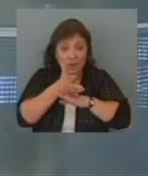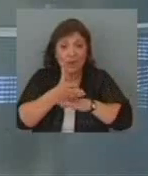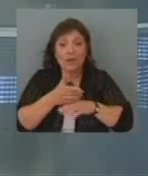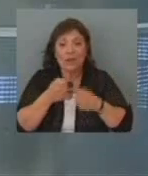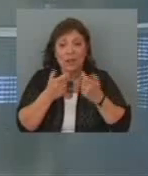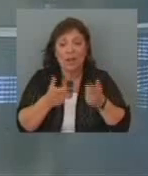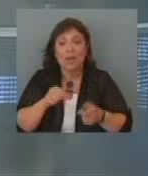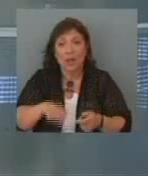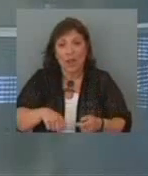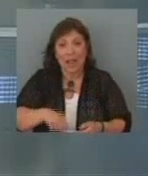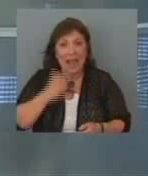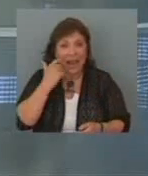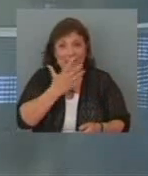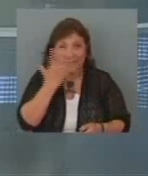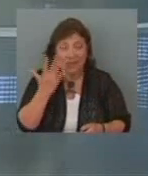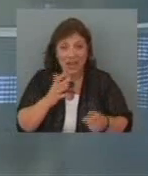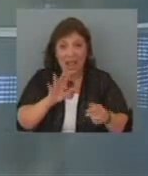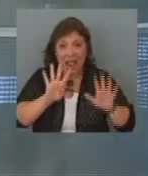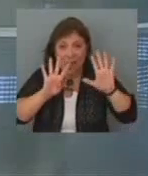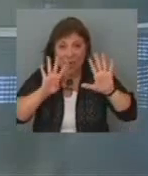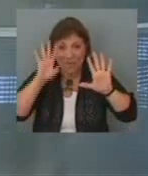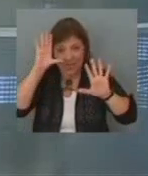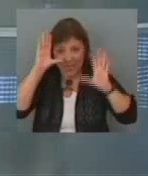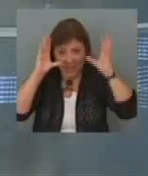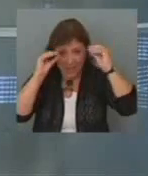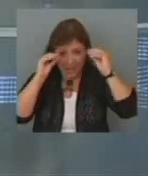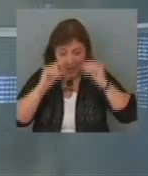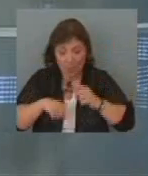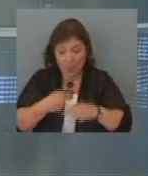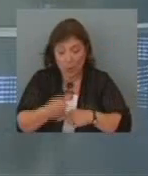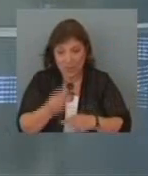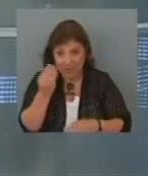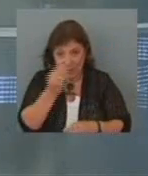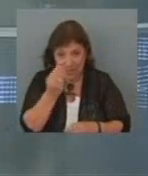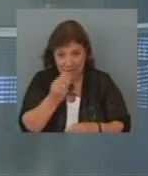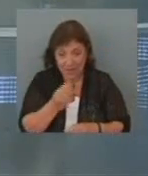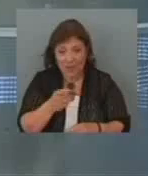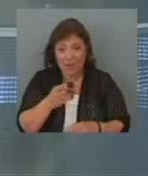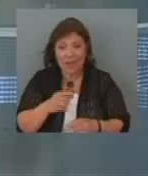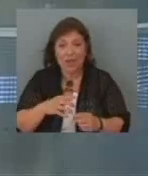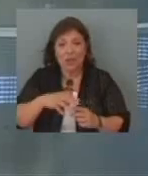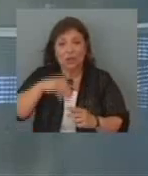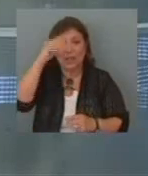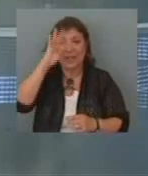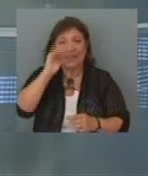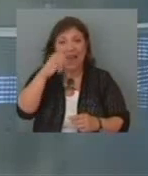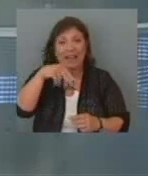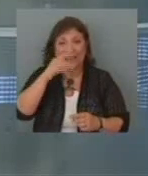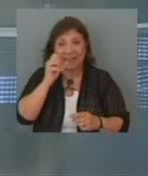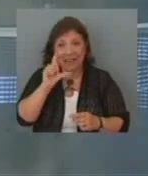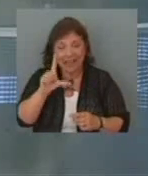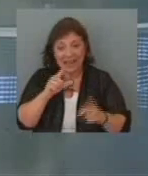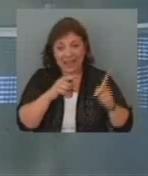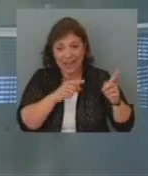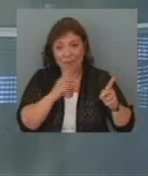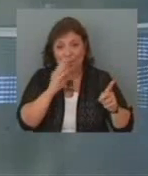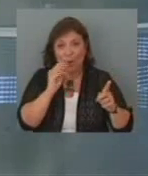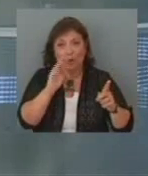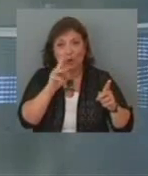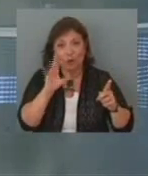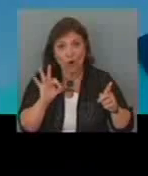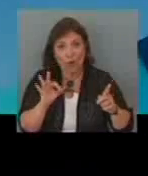Televisión Nacional de Uruguay desde las 21 horas del próximo sábado. La Torre de Tandil, Juan Martín del Potro, te invita de esta